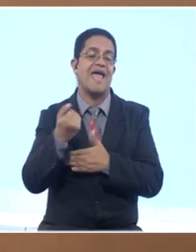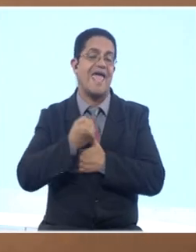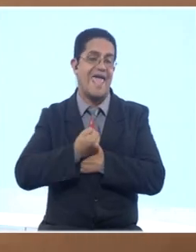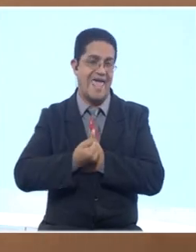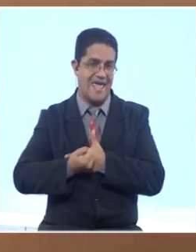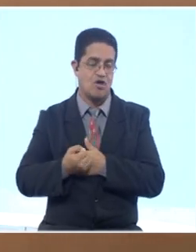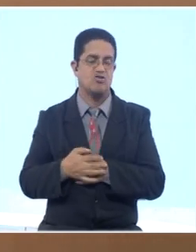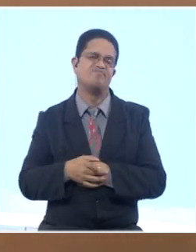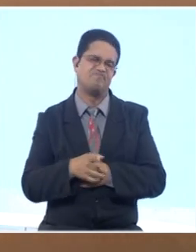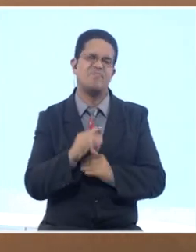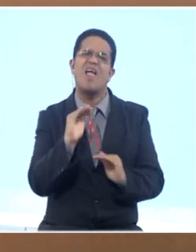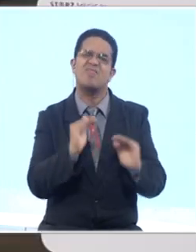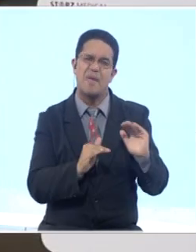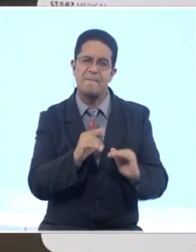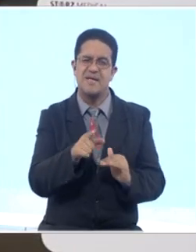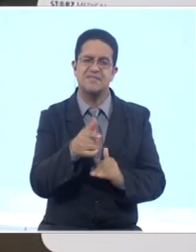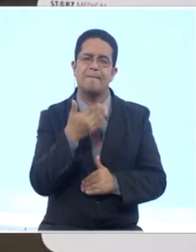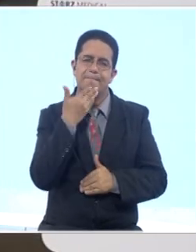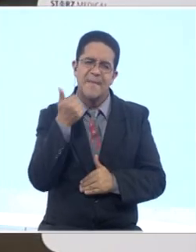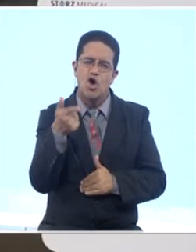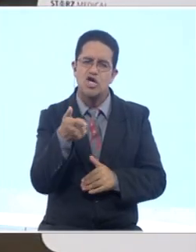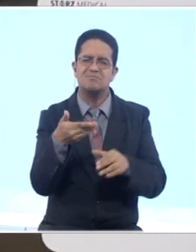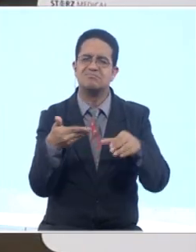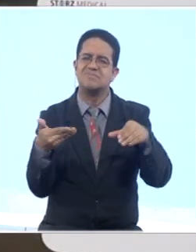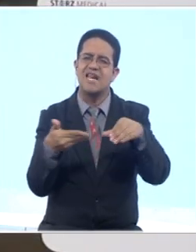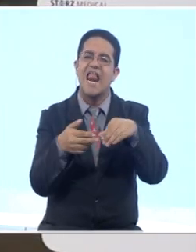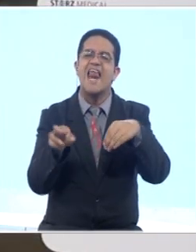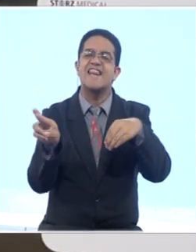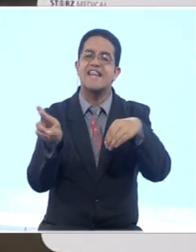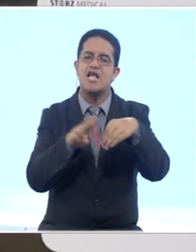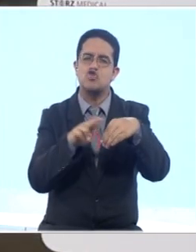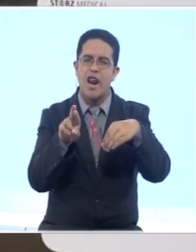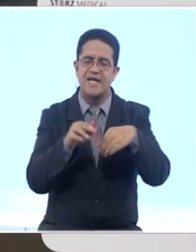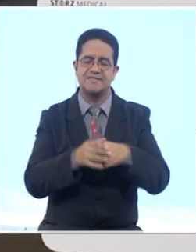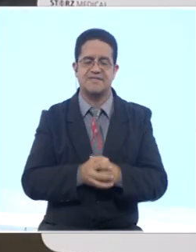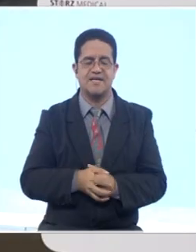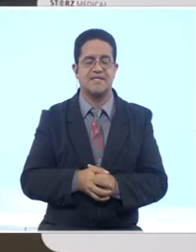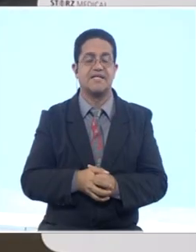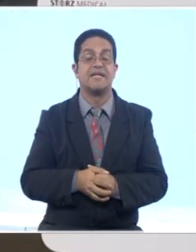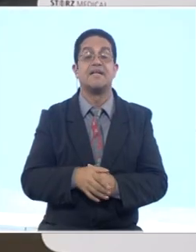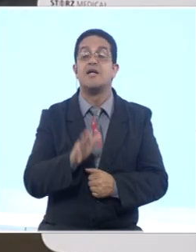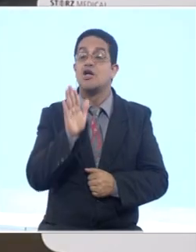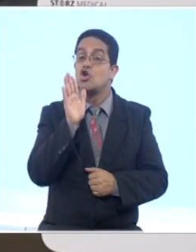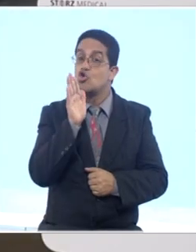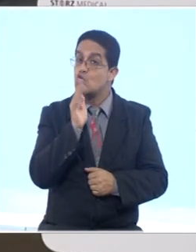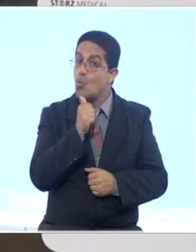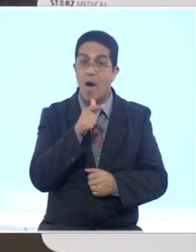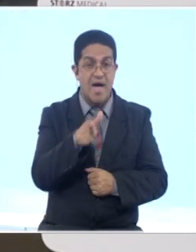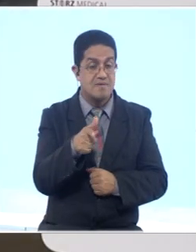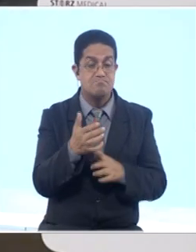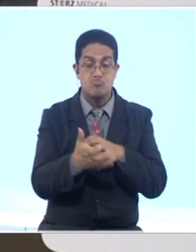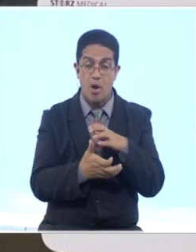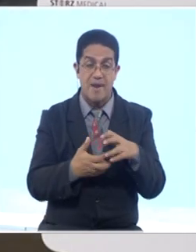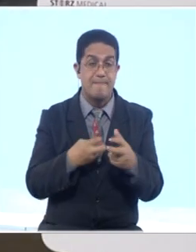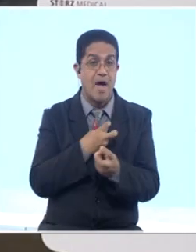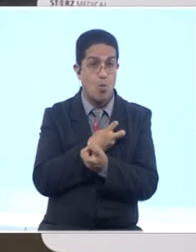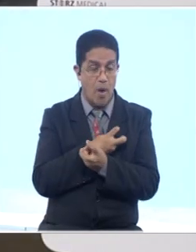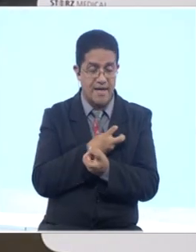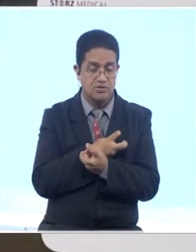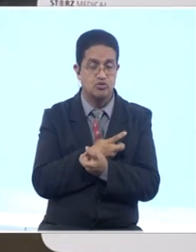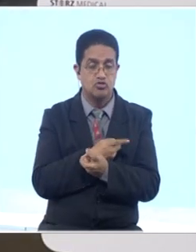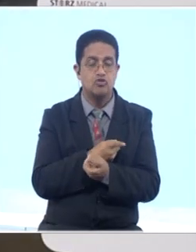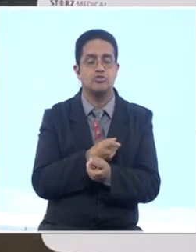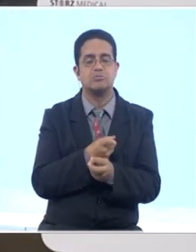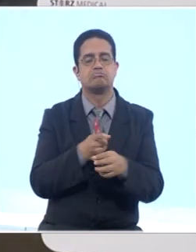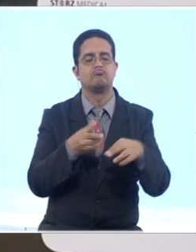doctor. Depende, una resonancia Sería lo ideal. como sí. el primer filtro, ¿no? Si no tenemos una lesión ósea como tal,